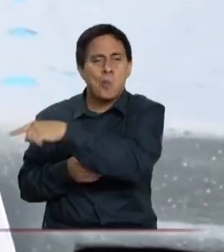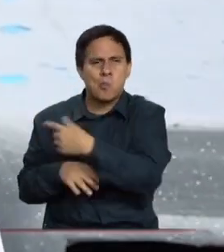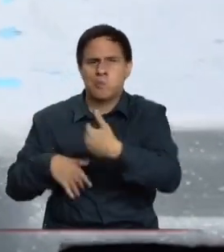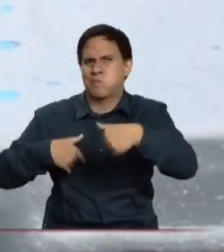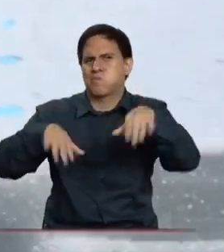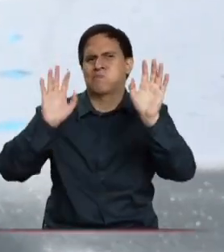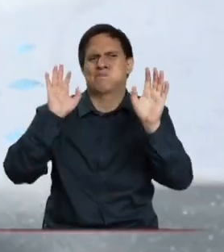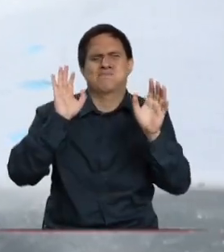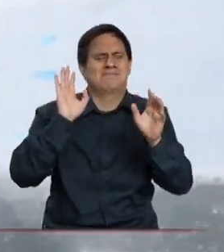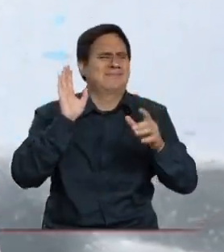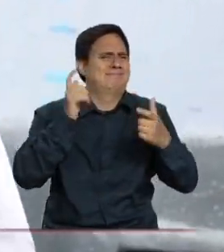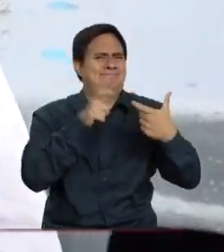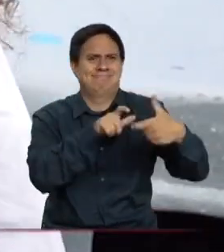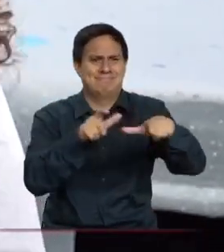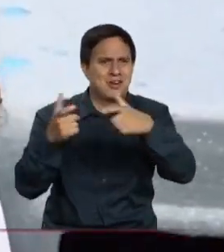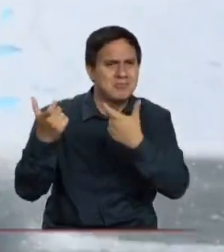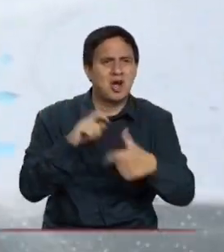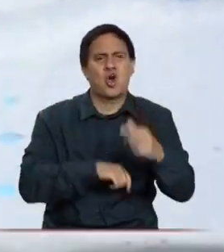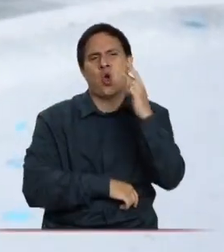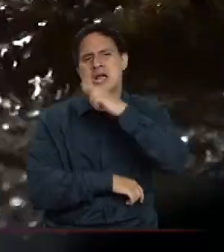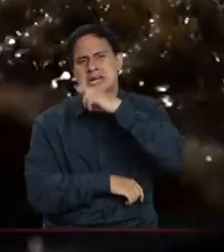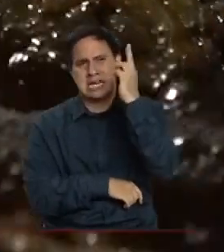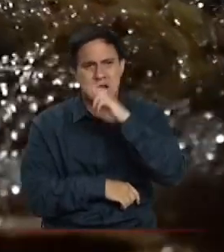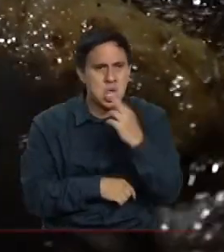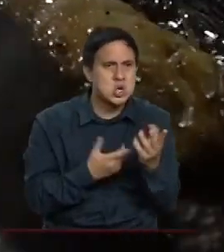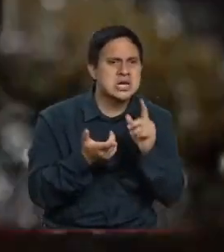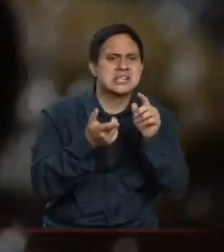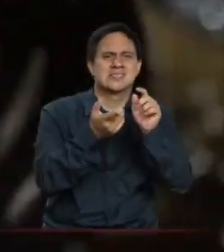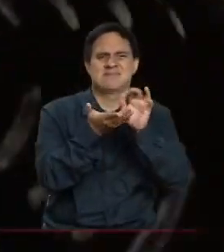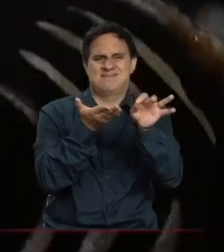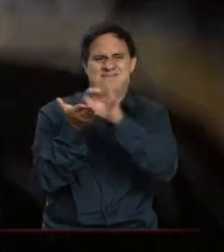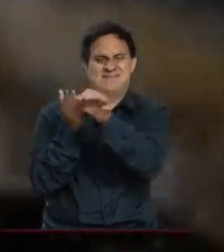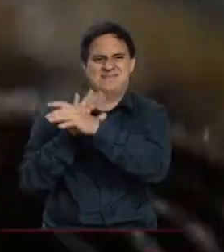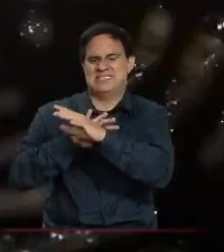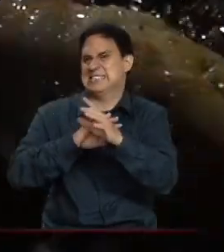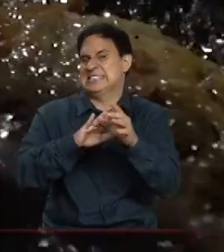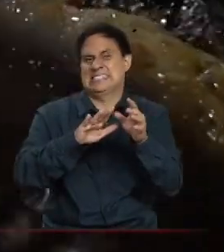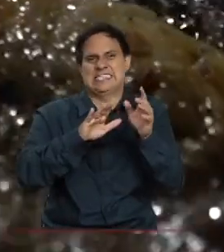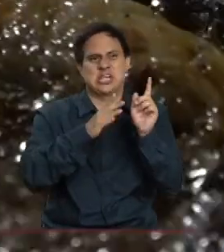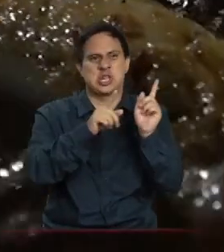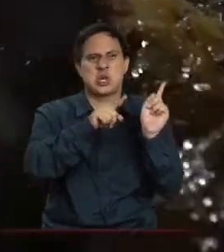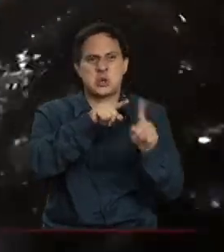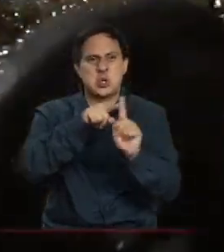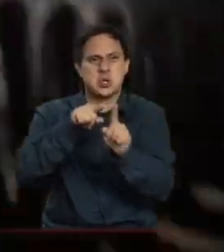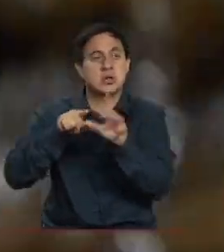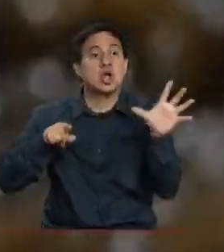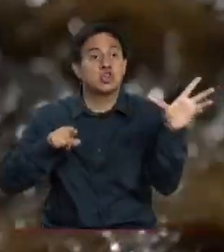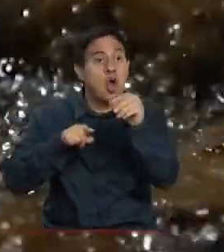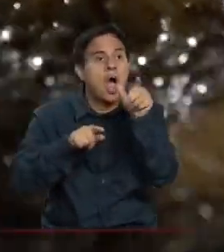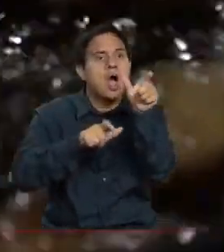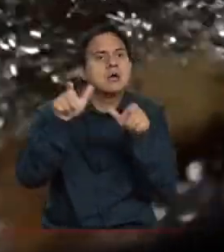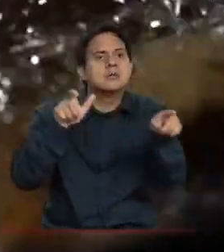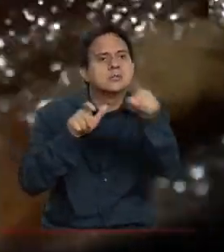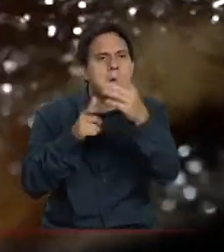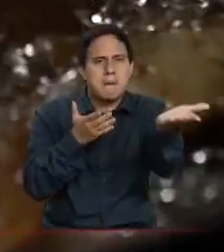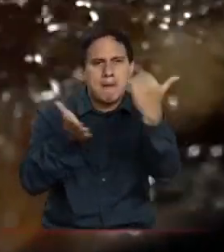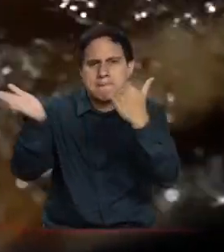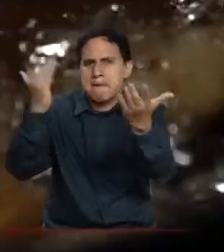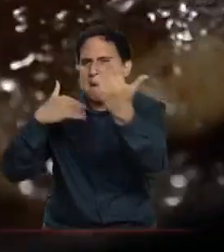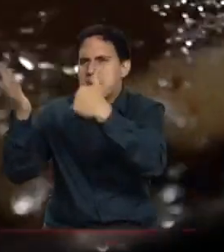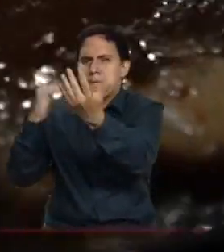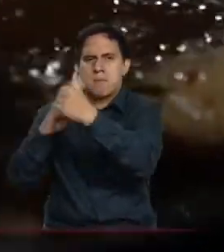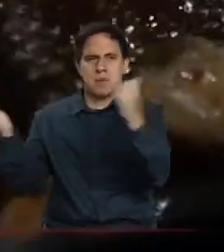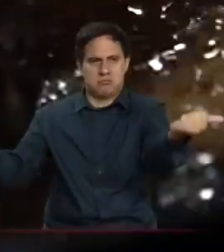de barbacoas las de ricaute mayama tola olaya Herrera Francisco Pizarro eh está todo el Pacífico